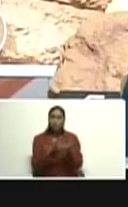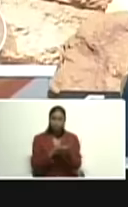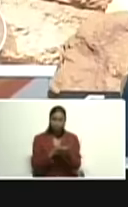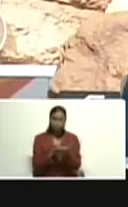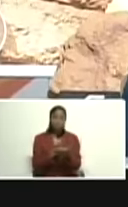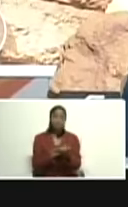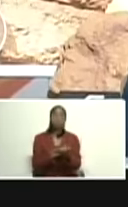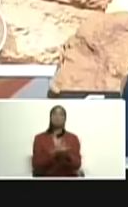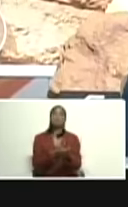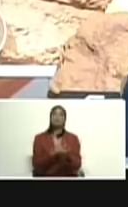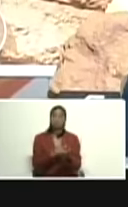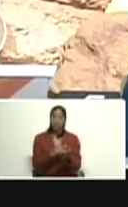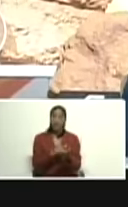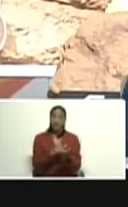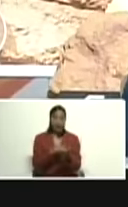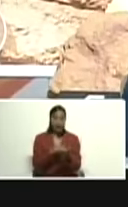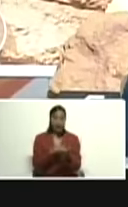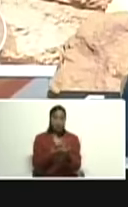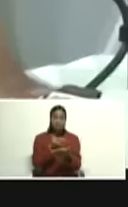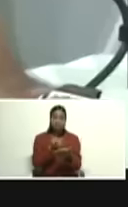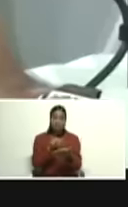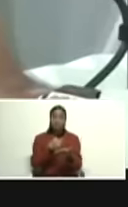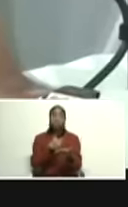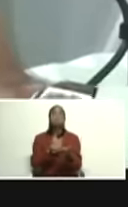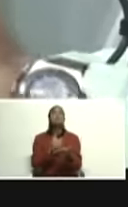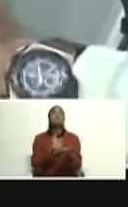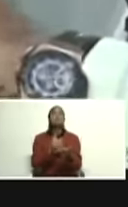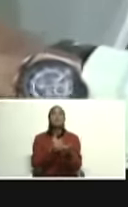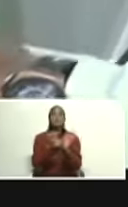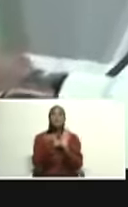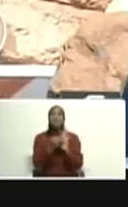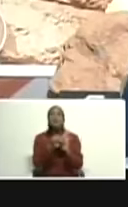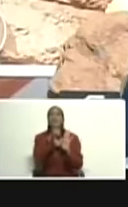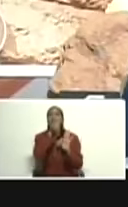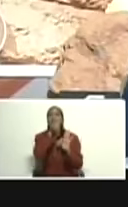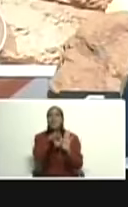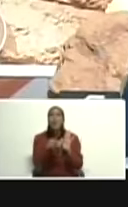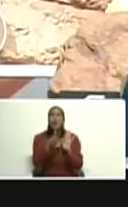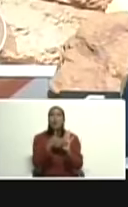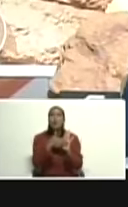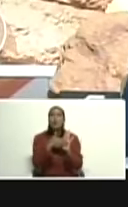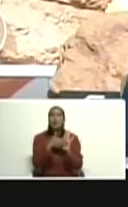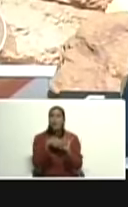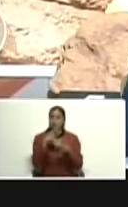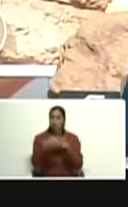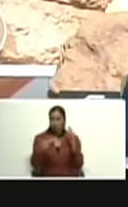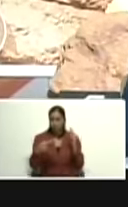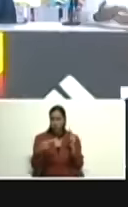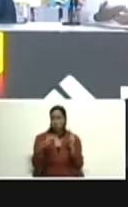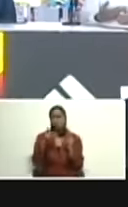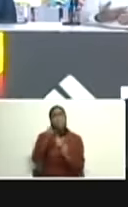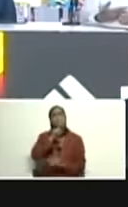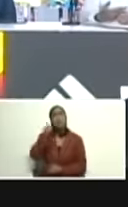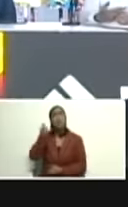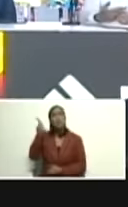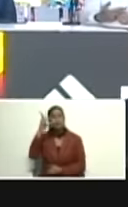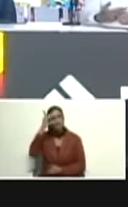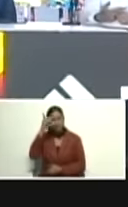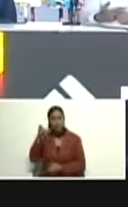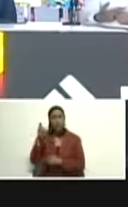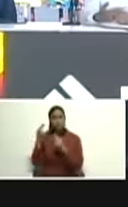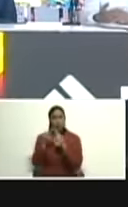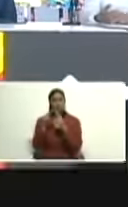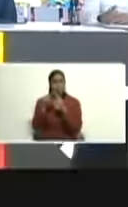Enzo Traverso, en este libro llamado Revolución, una historia intelectual de él, si tú no lo conoces el libro todavía, lo